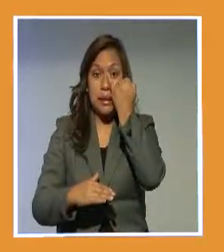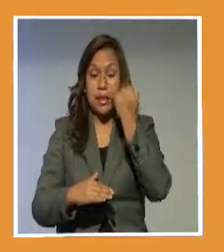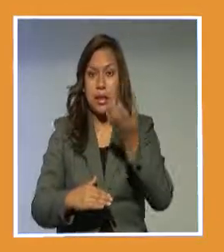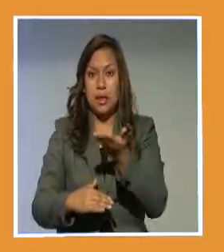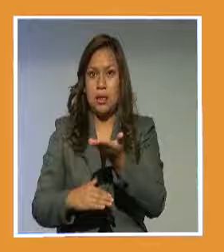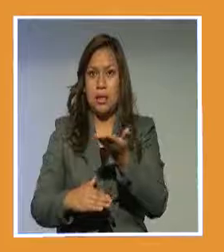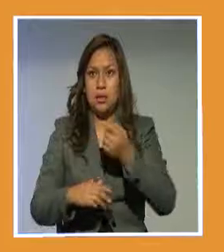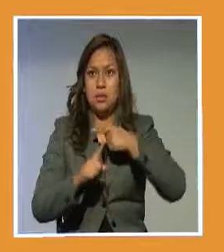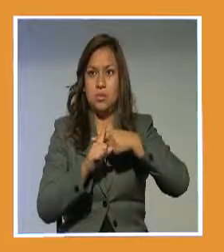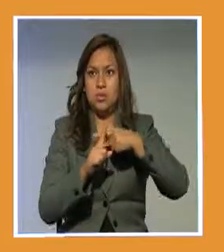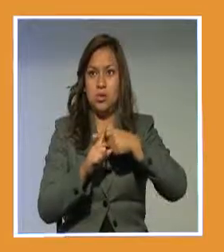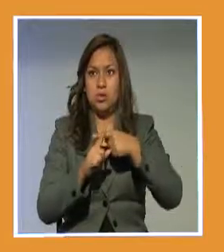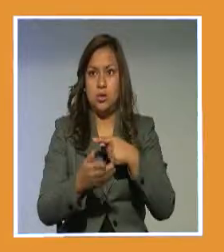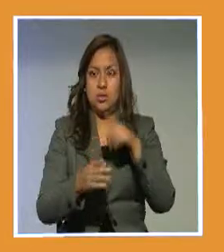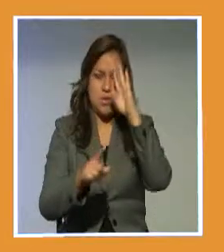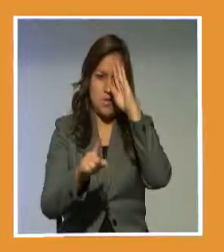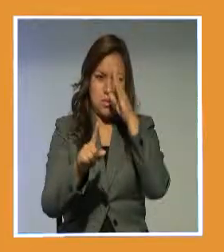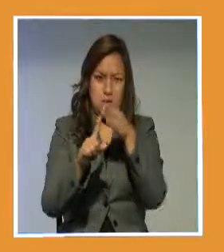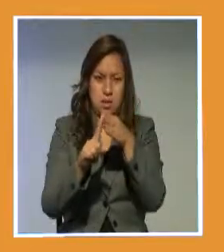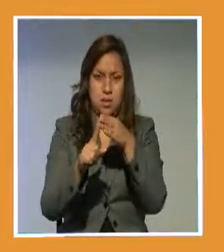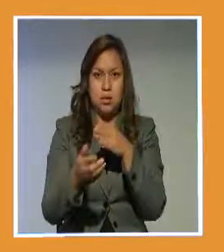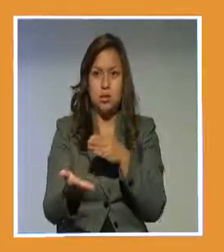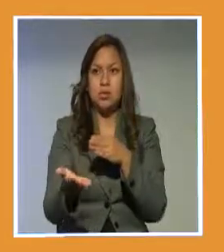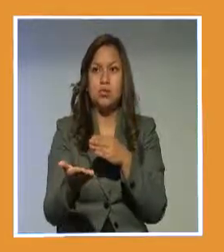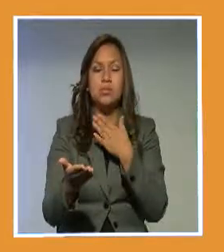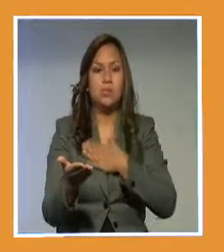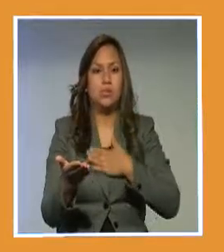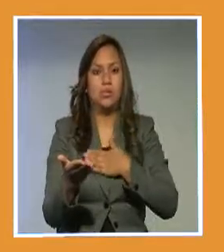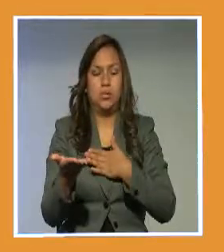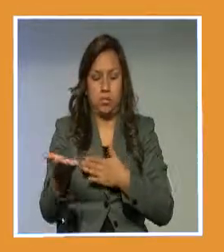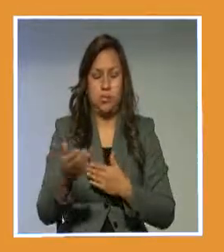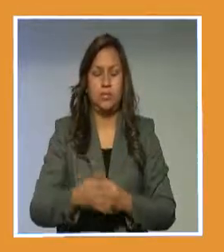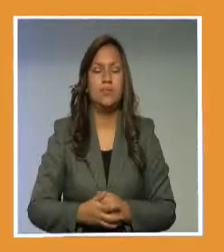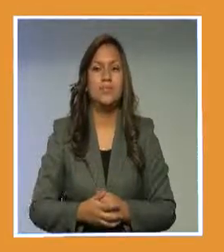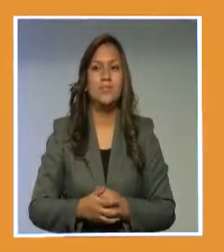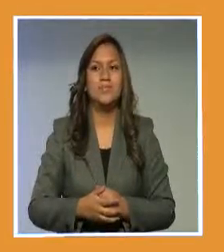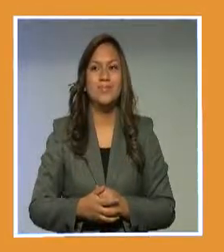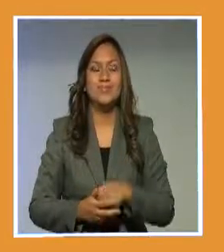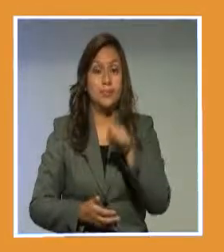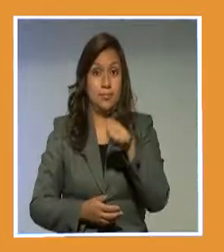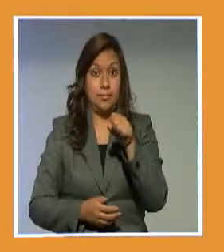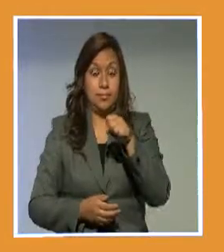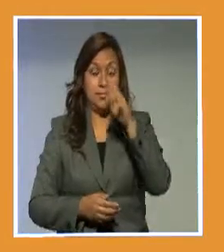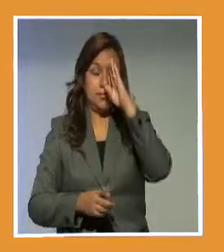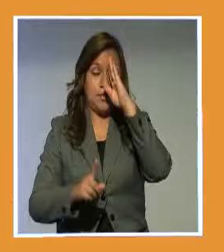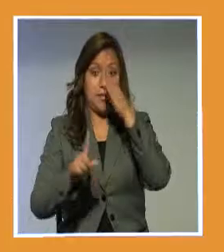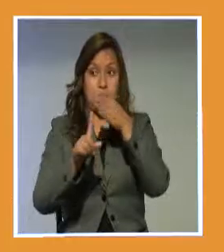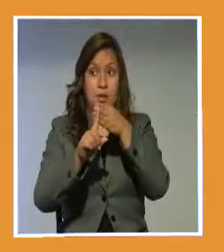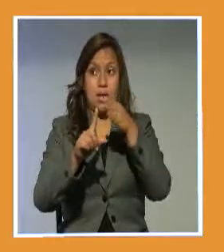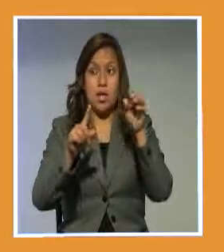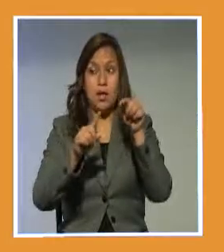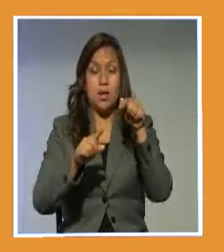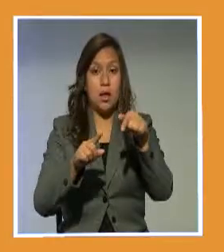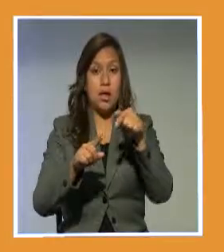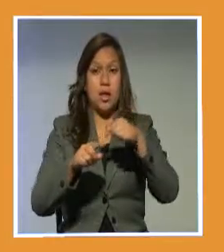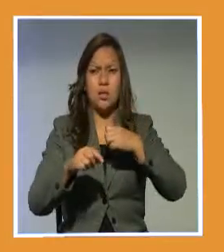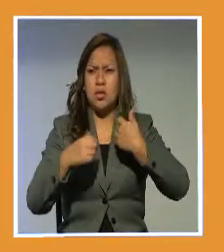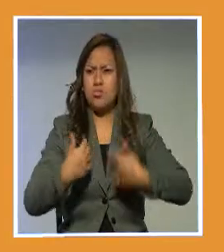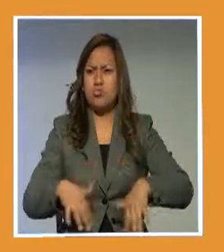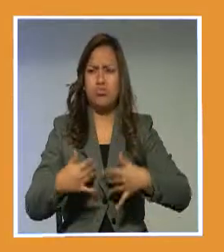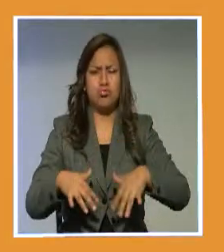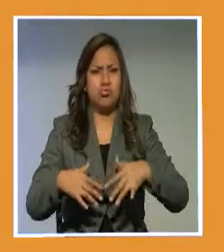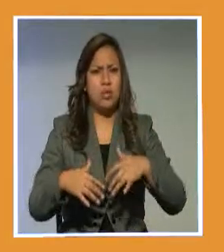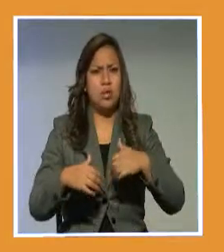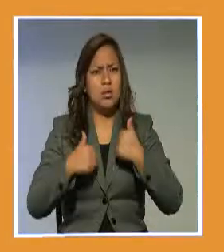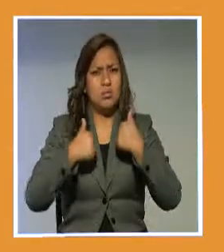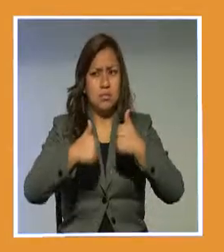los beneficios directos e indirectos, señora presidenta. Bueno, directamente están transversalizados, esto